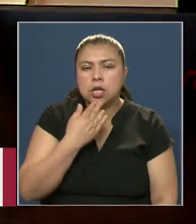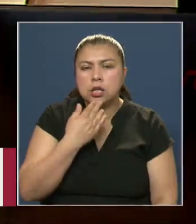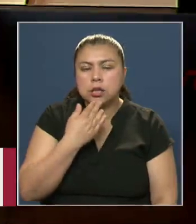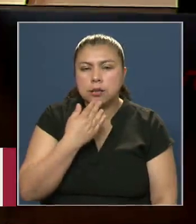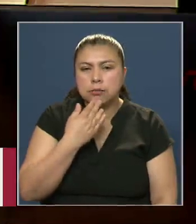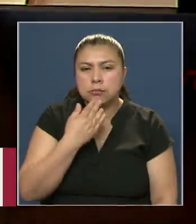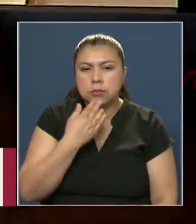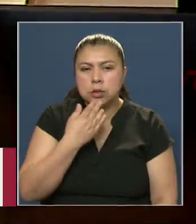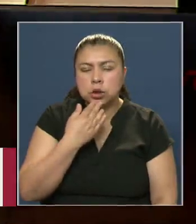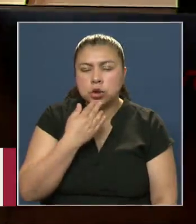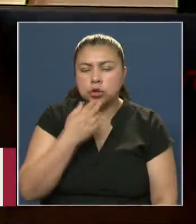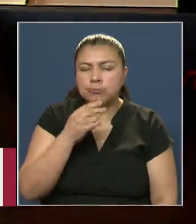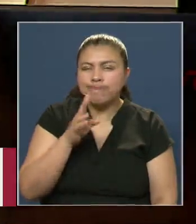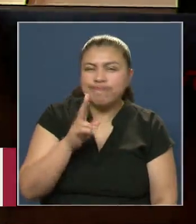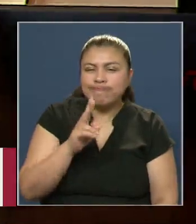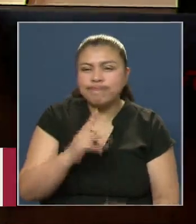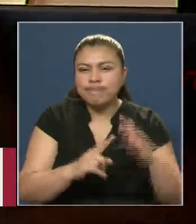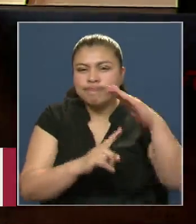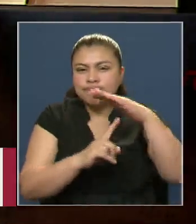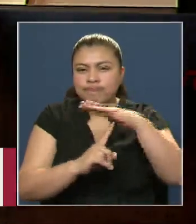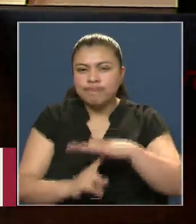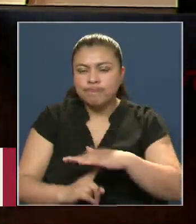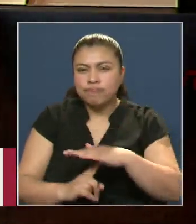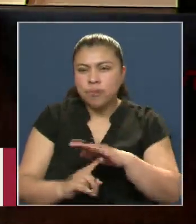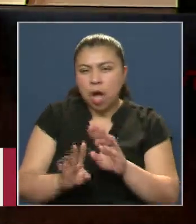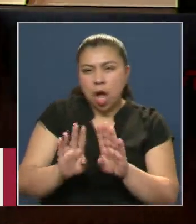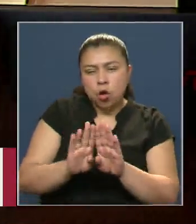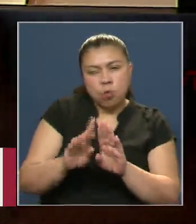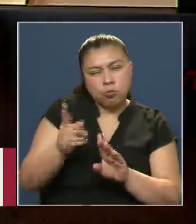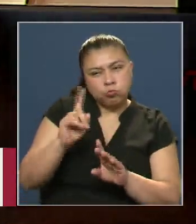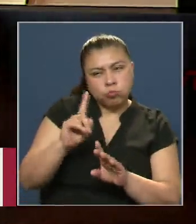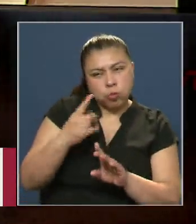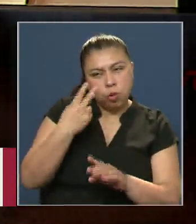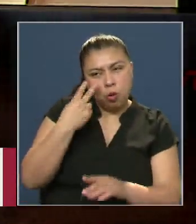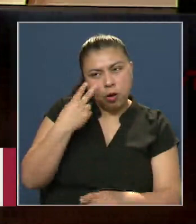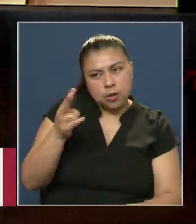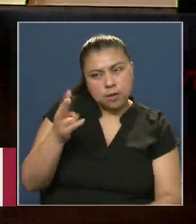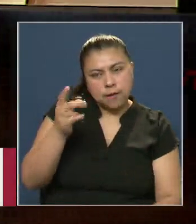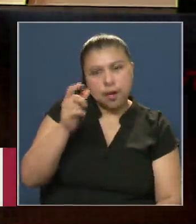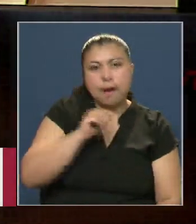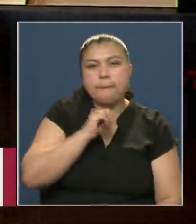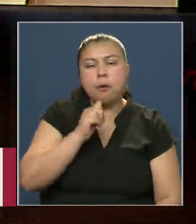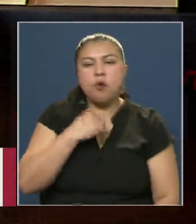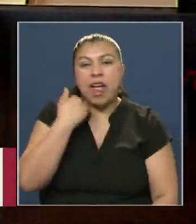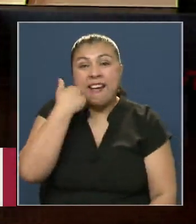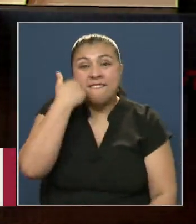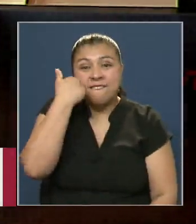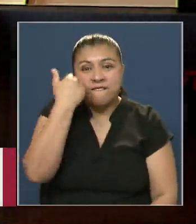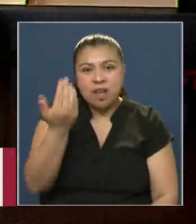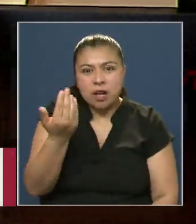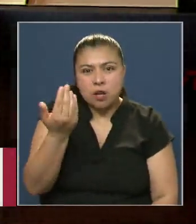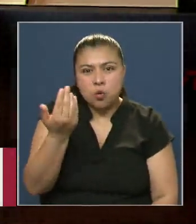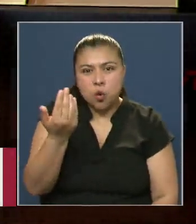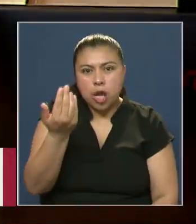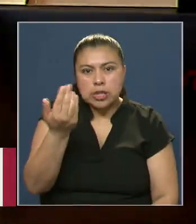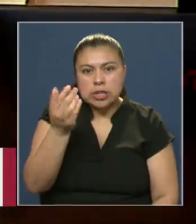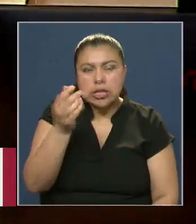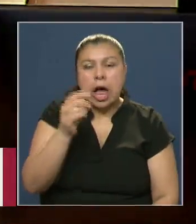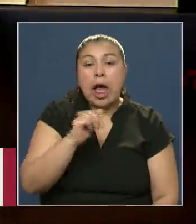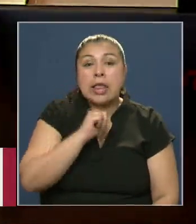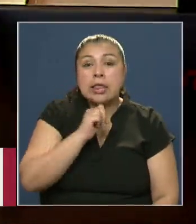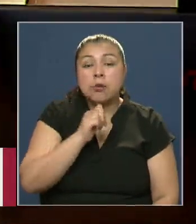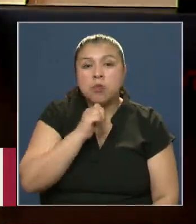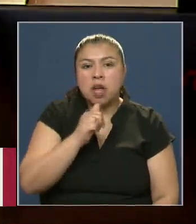cierta discriminación de no parecer pobre. La vergüenza de ser pobres, de